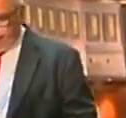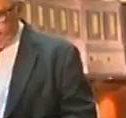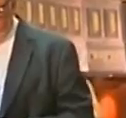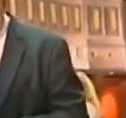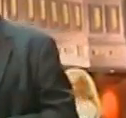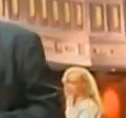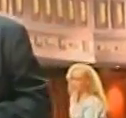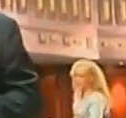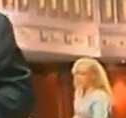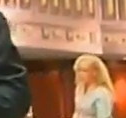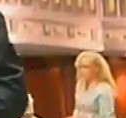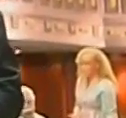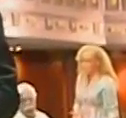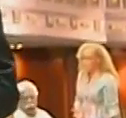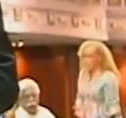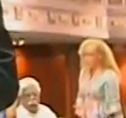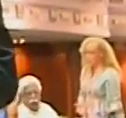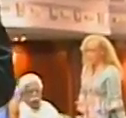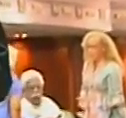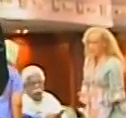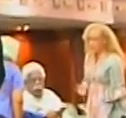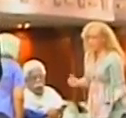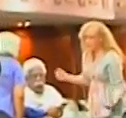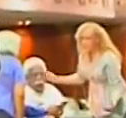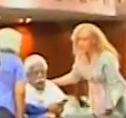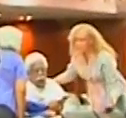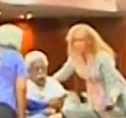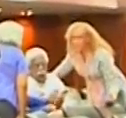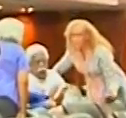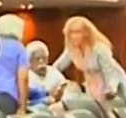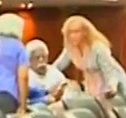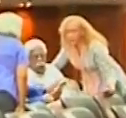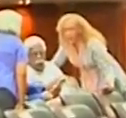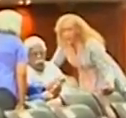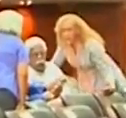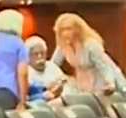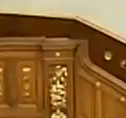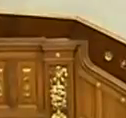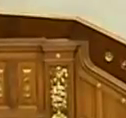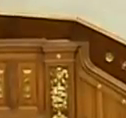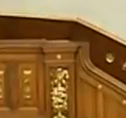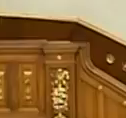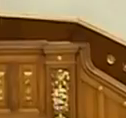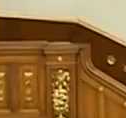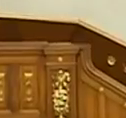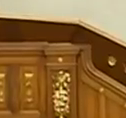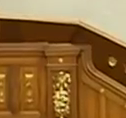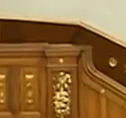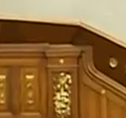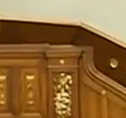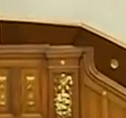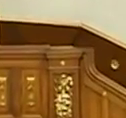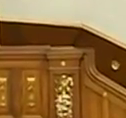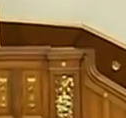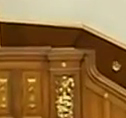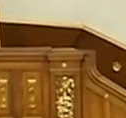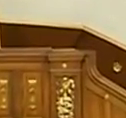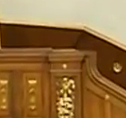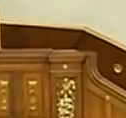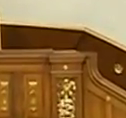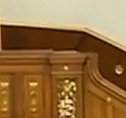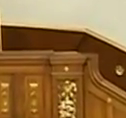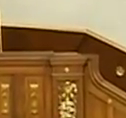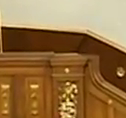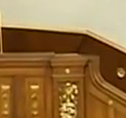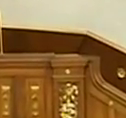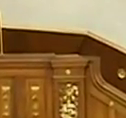primer mandatario nacional Nicolás Maduro, donde asistieron distintos países para evitar el bloqueo y financiamiento económico de nuestro país. Se